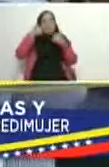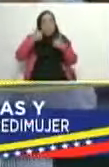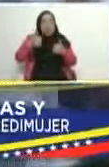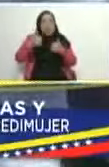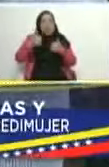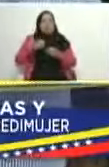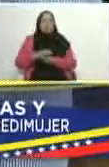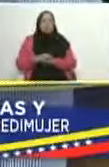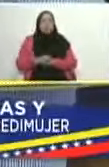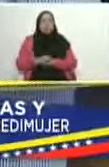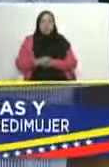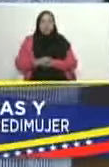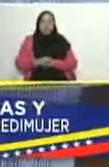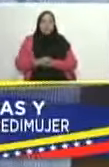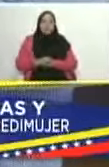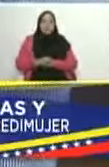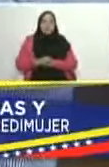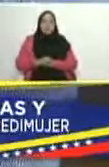¿Ah?